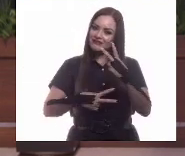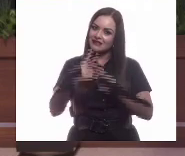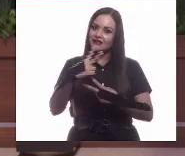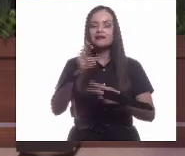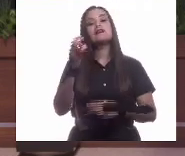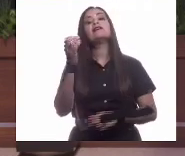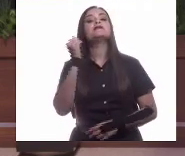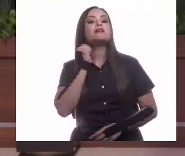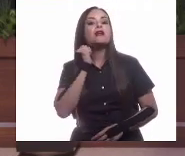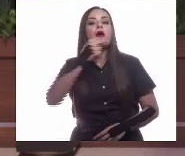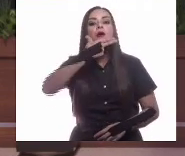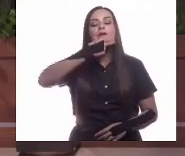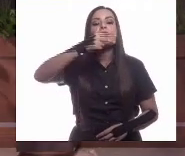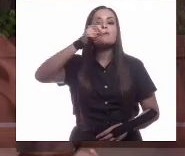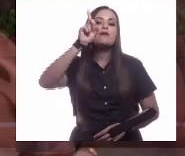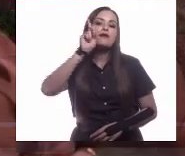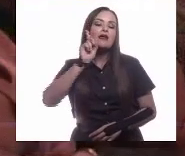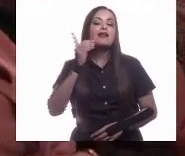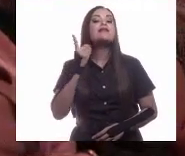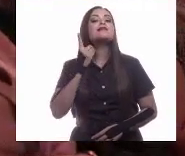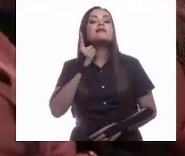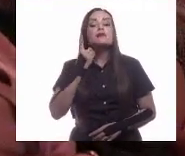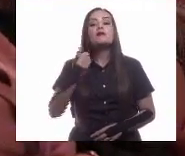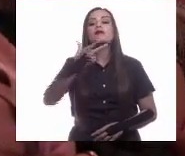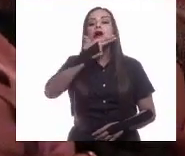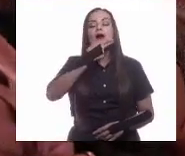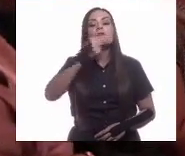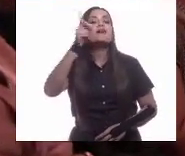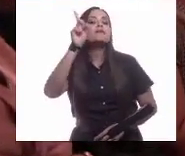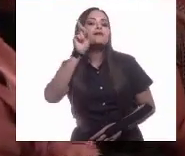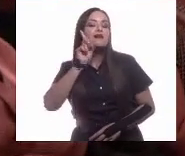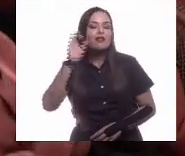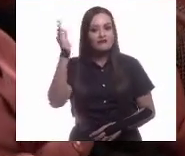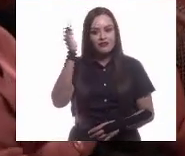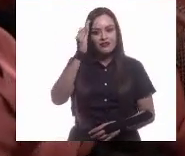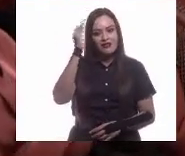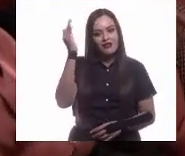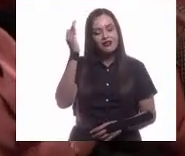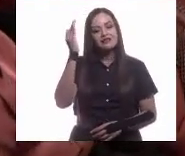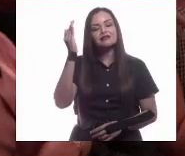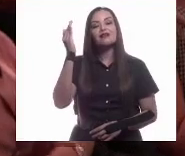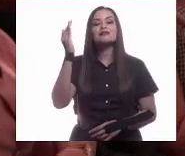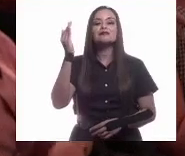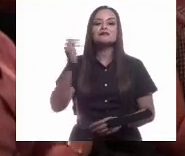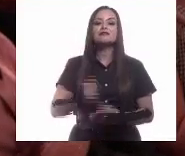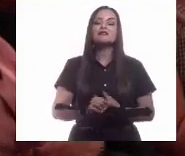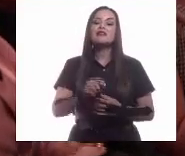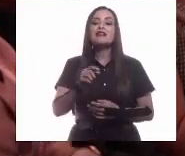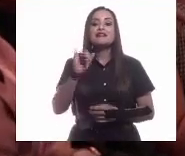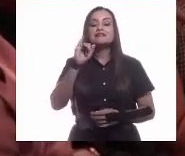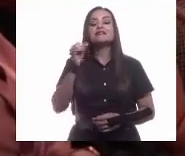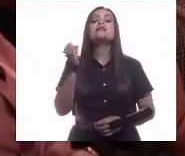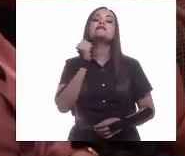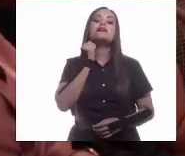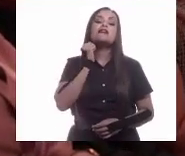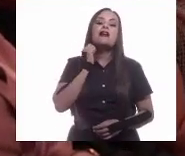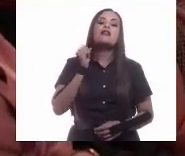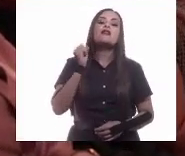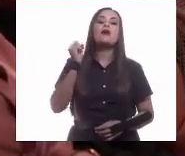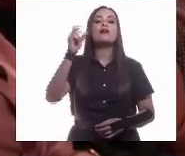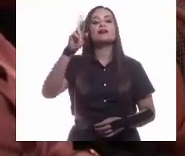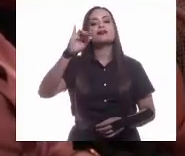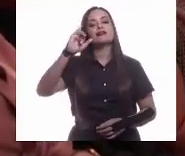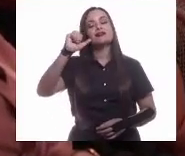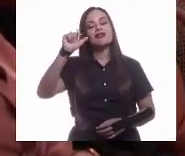senadoras, senadores, diputados federales, senadora María Guadalupe Saldaña Cisneros, senador Ricardo